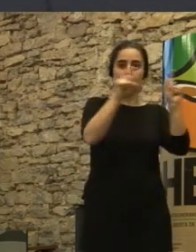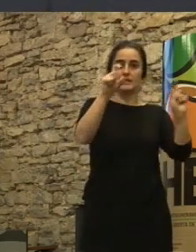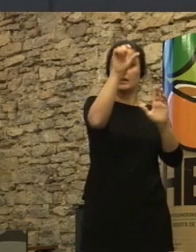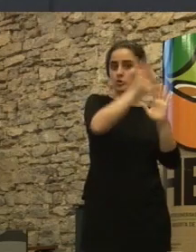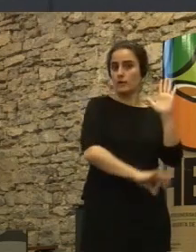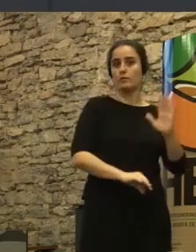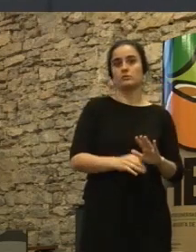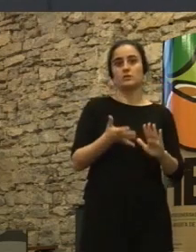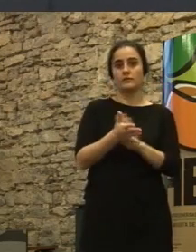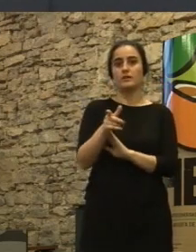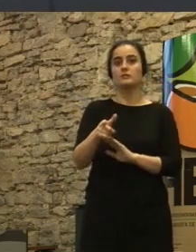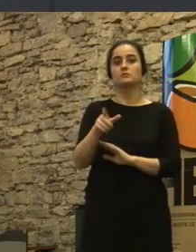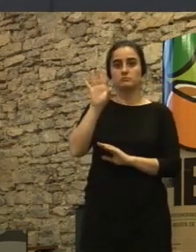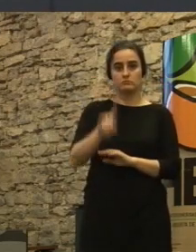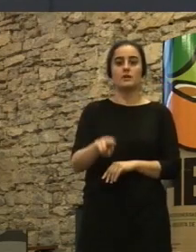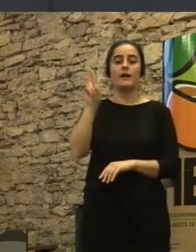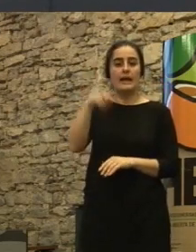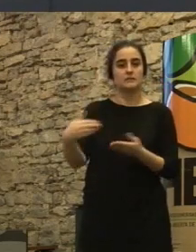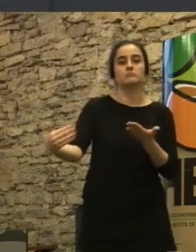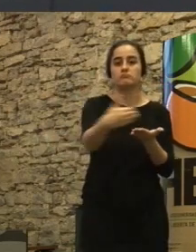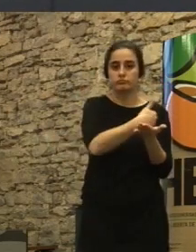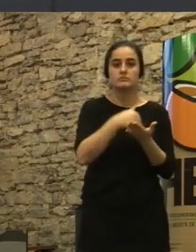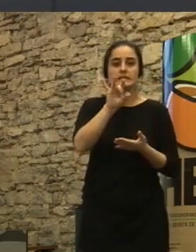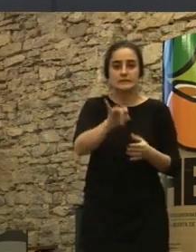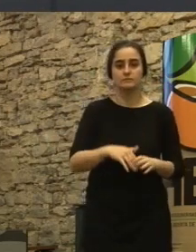es for profit, tal cual.